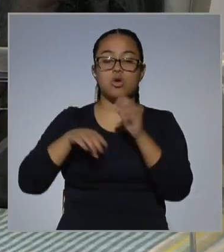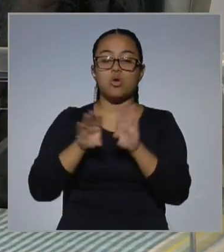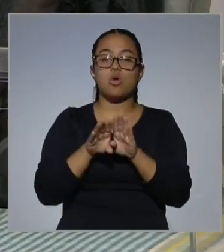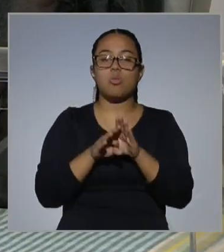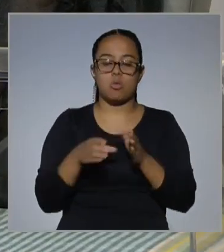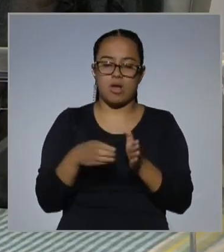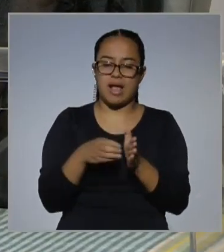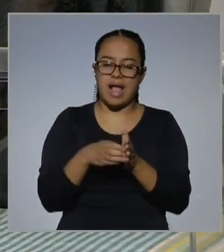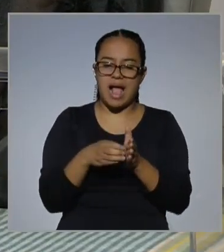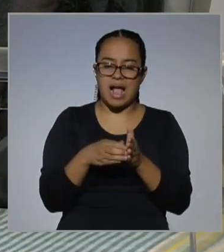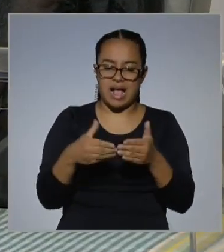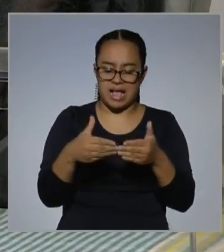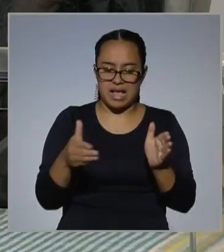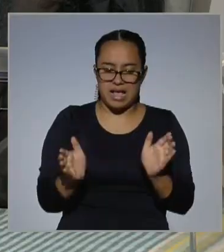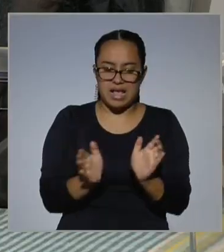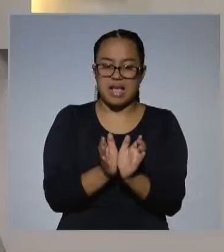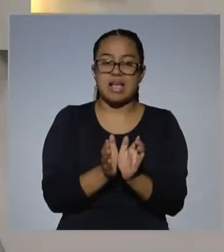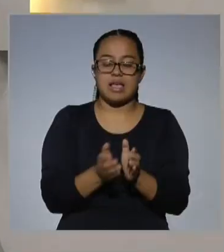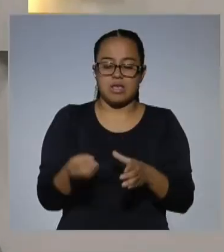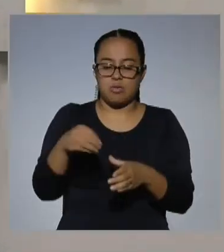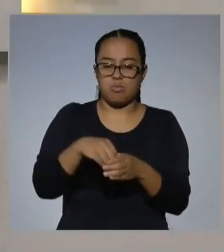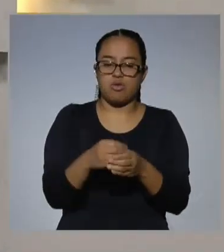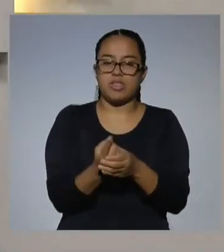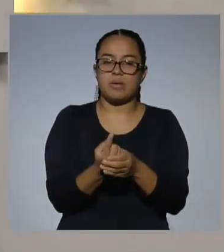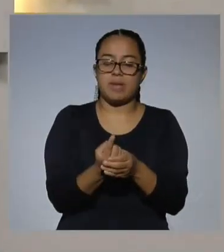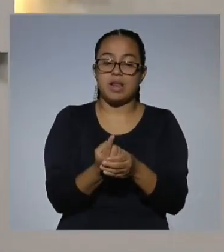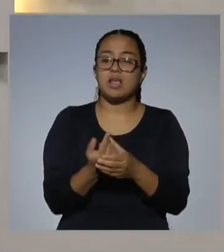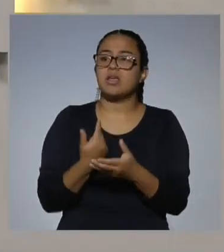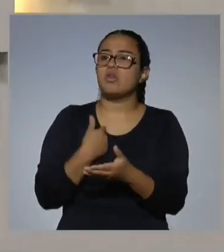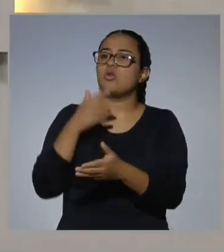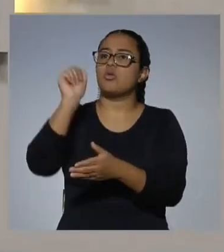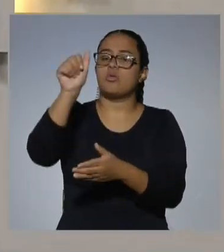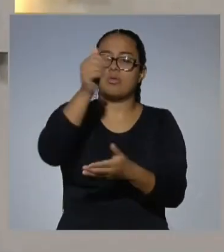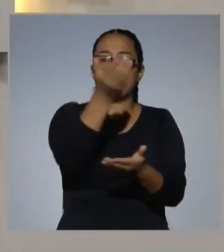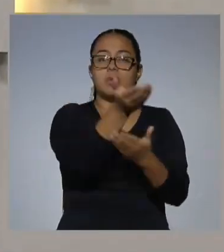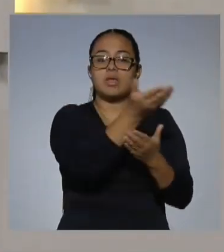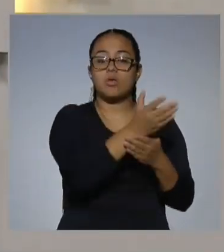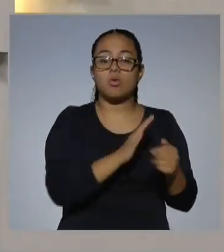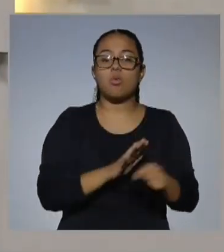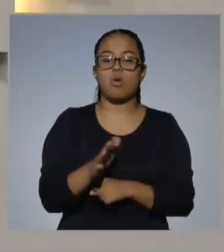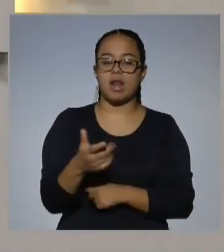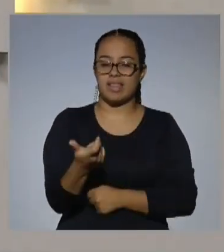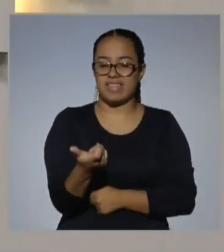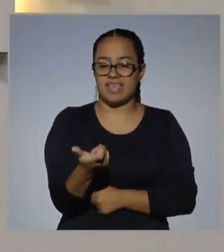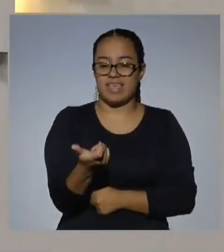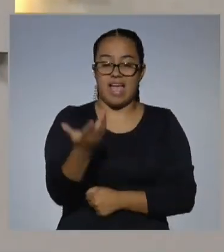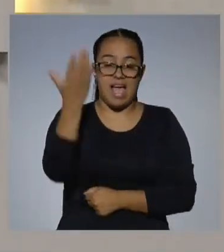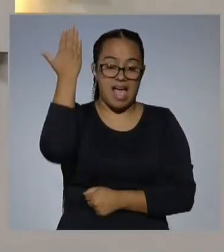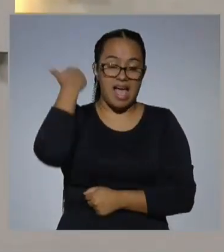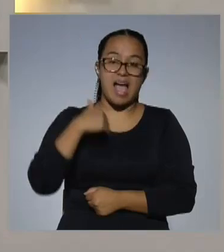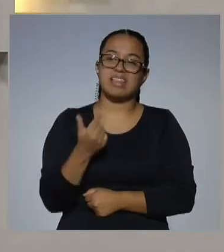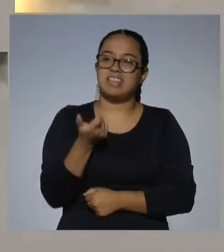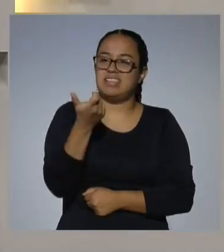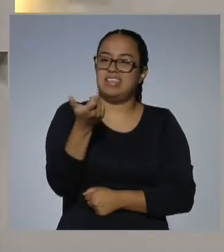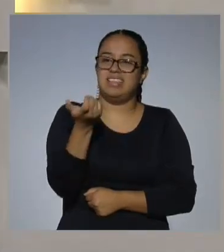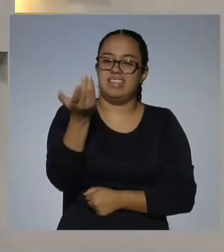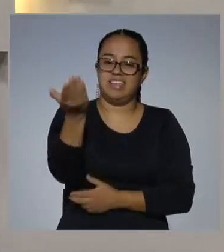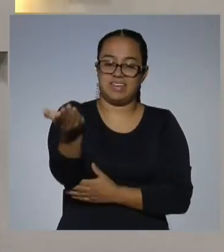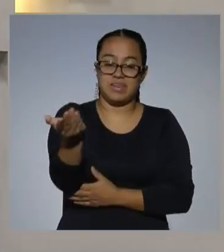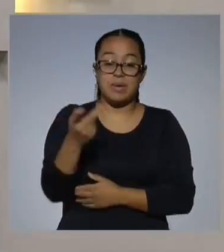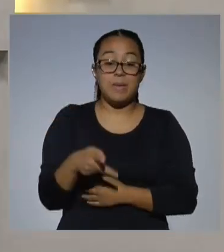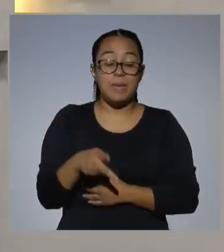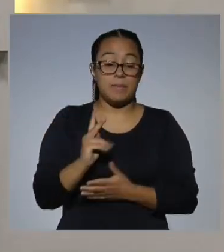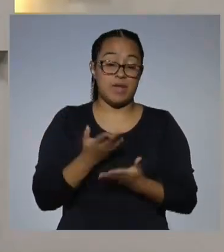cajita de cartón y le ponías una veladora y ya con eso ibas, y lo único que pedías era dinero. Siempre pedías dinero. Ahora,